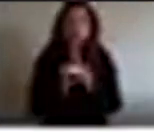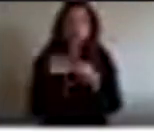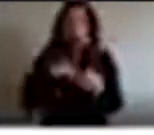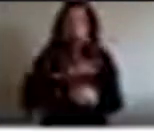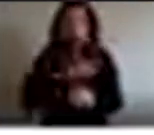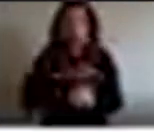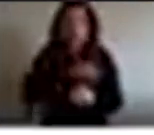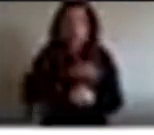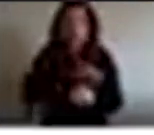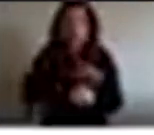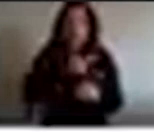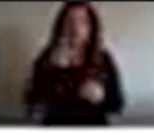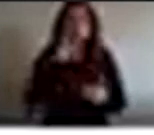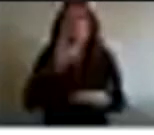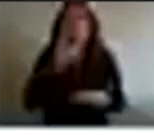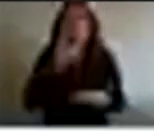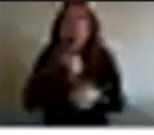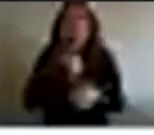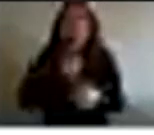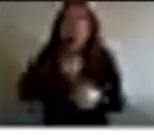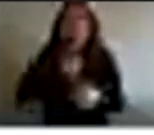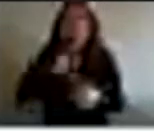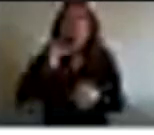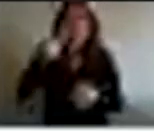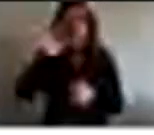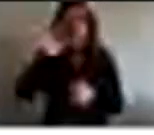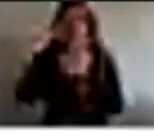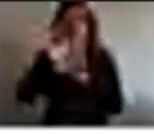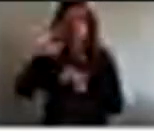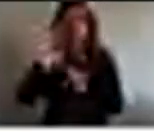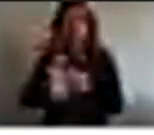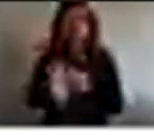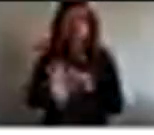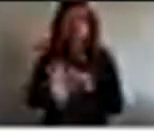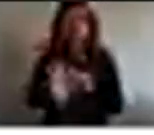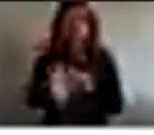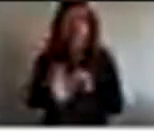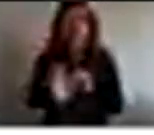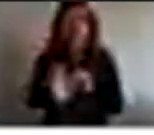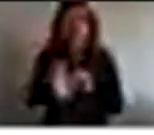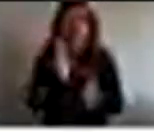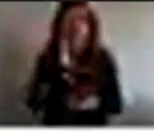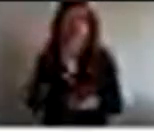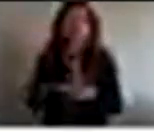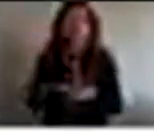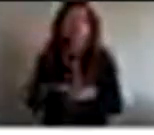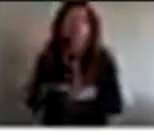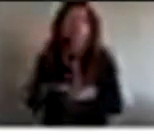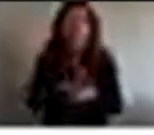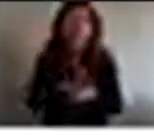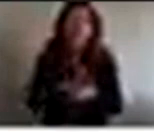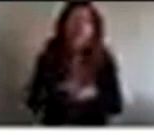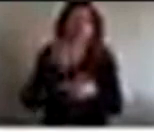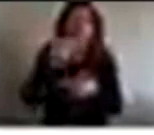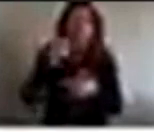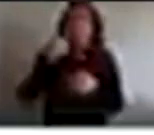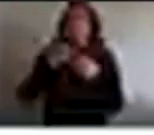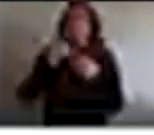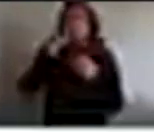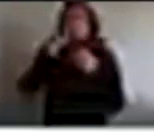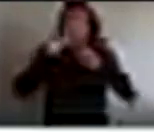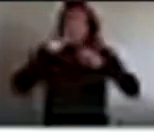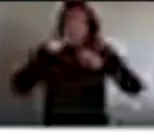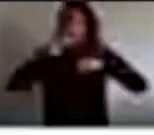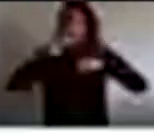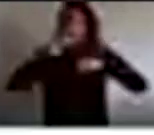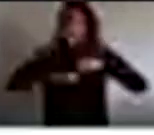de 100 trabajadores, tengan que además tener una persona de su área de recursos humanos, de gestión del talento humano, como le llaman ustedes